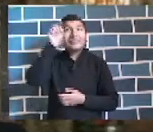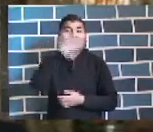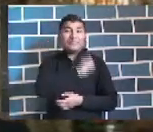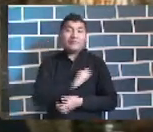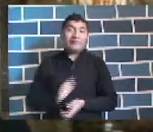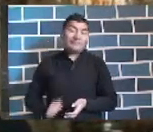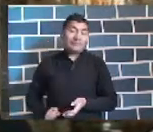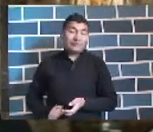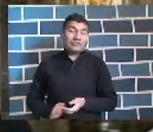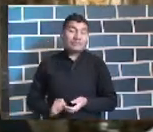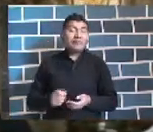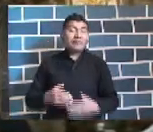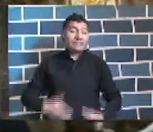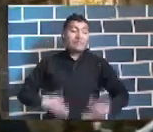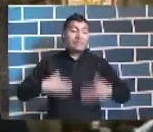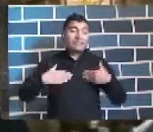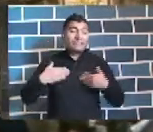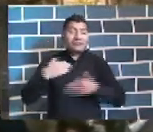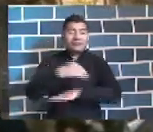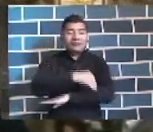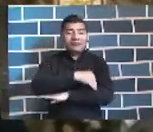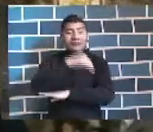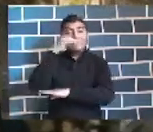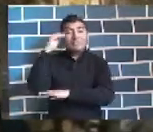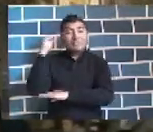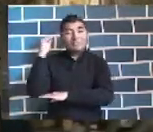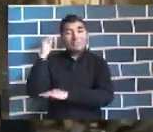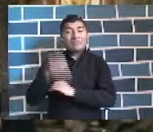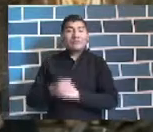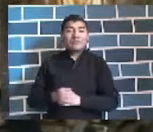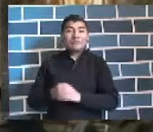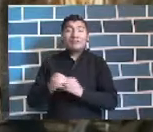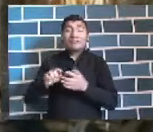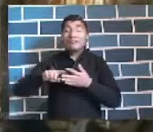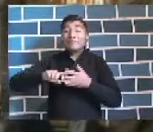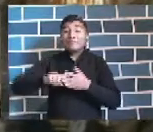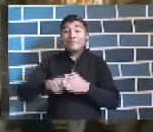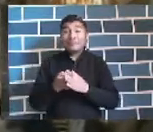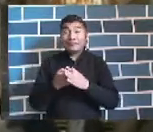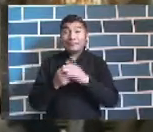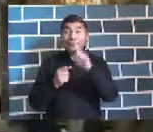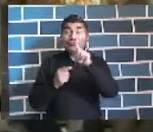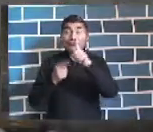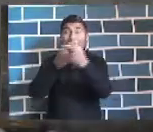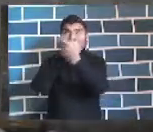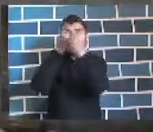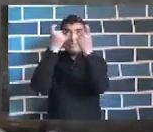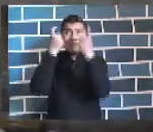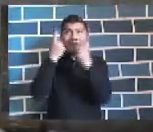Señor, que habitas en el cielo. Y comenzamos con una pregunta.